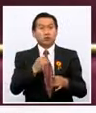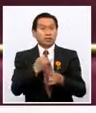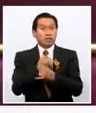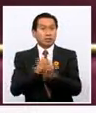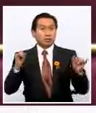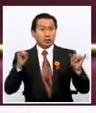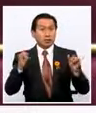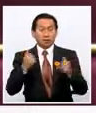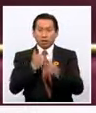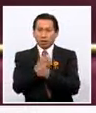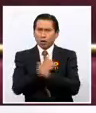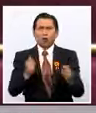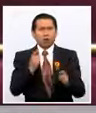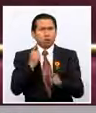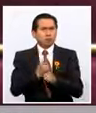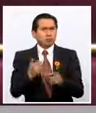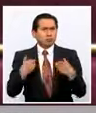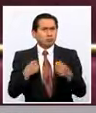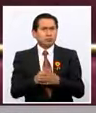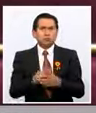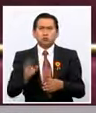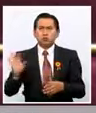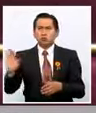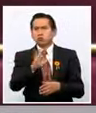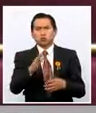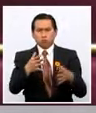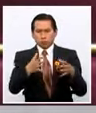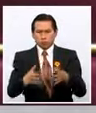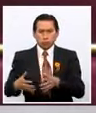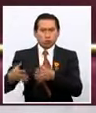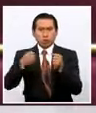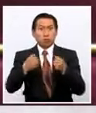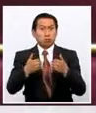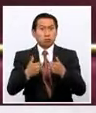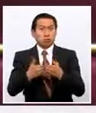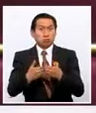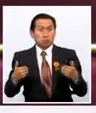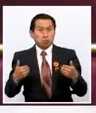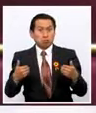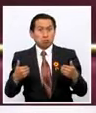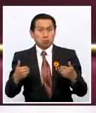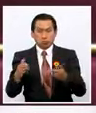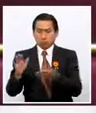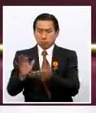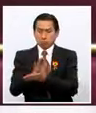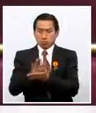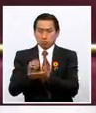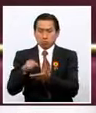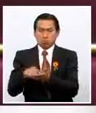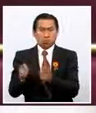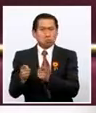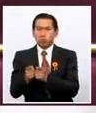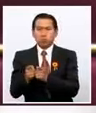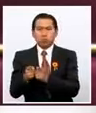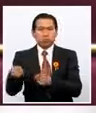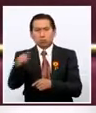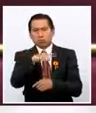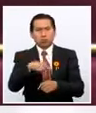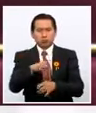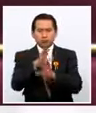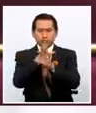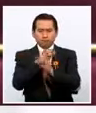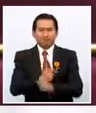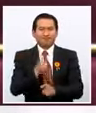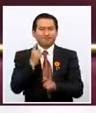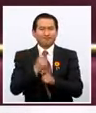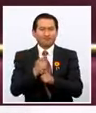autonomía son poderes aparte no solo en el papel sino en la vida diaria